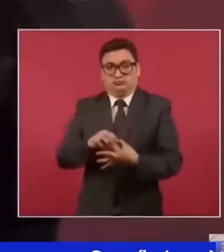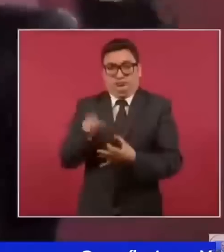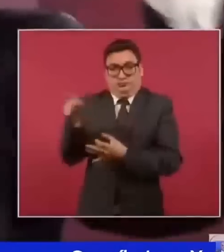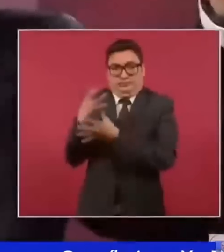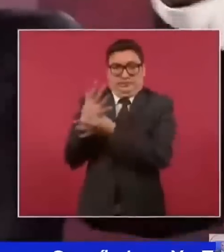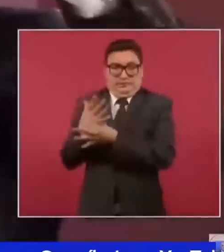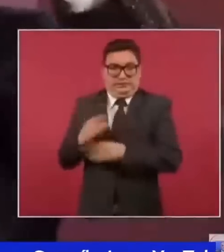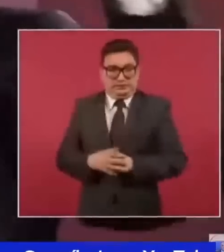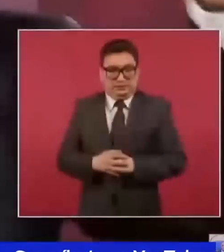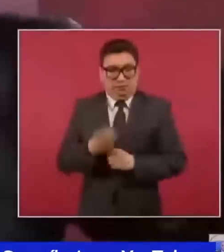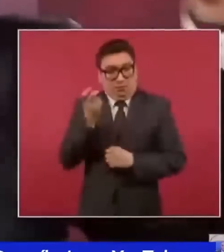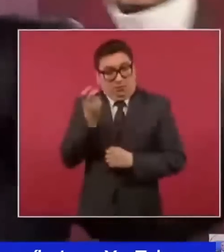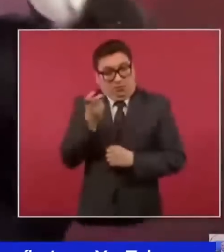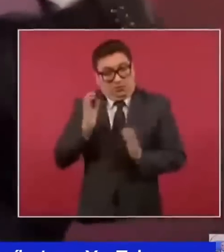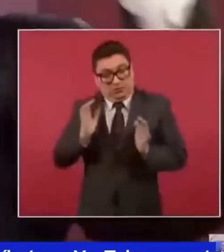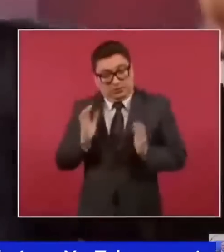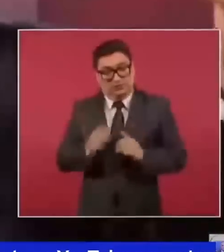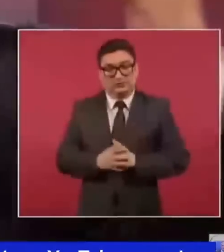Porque